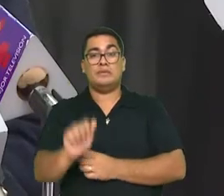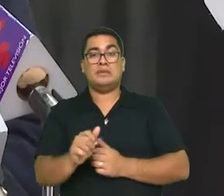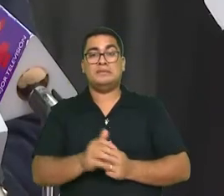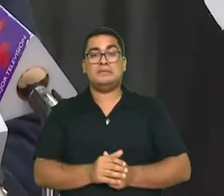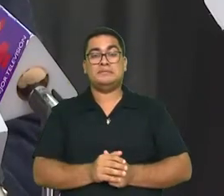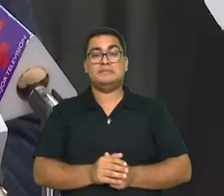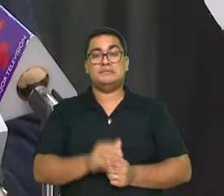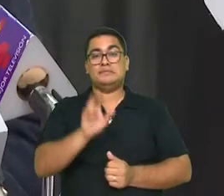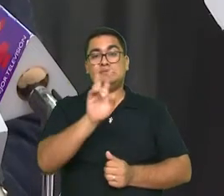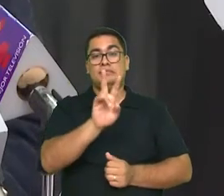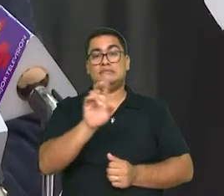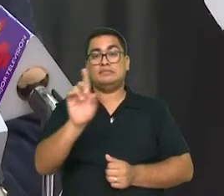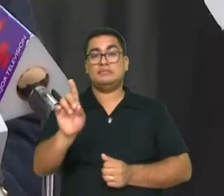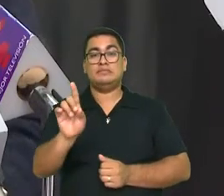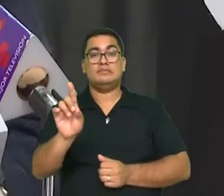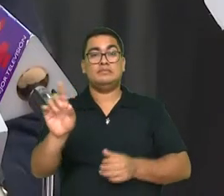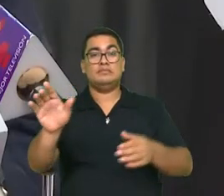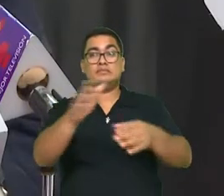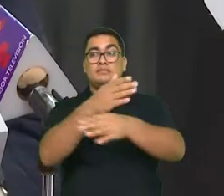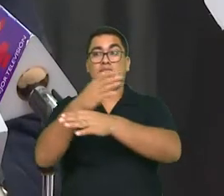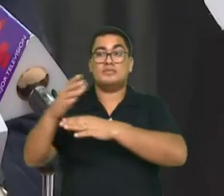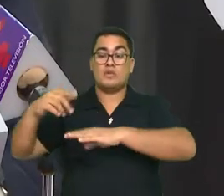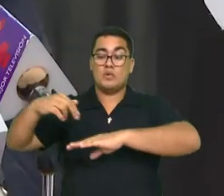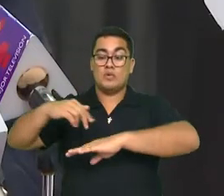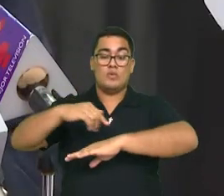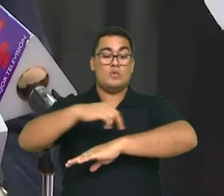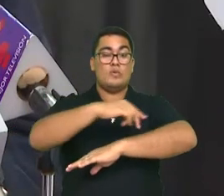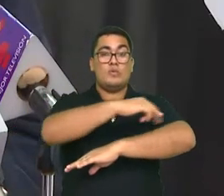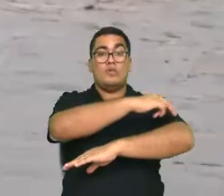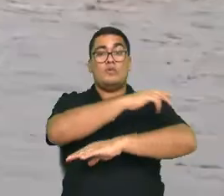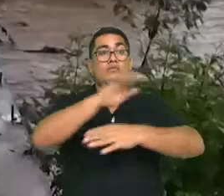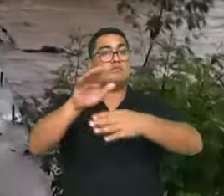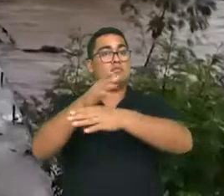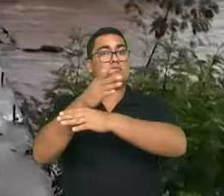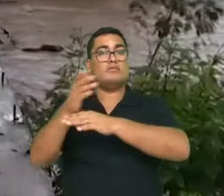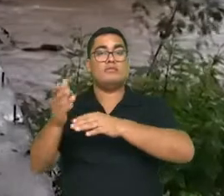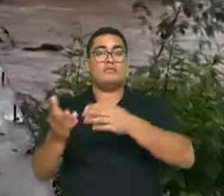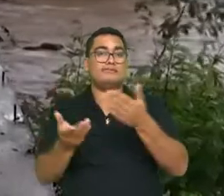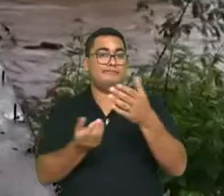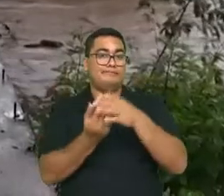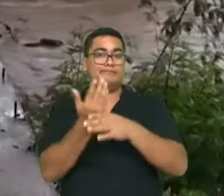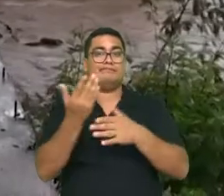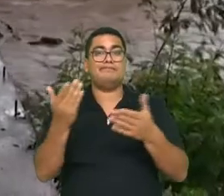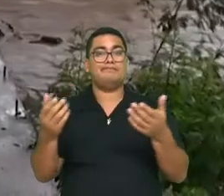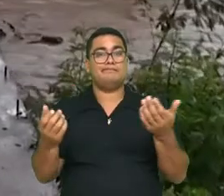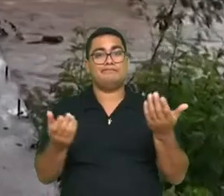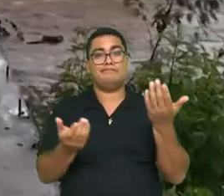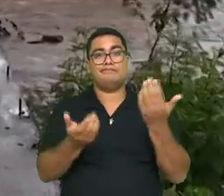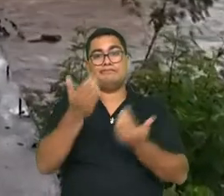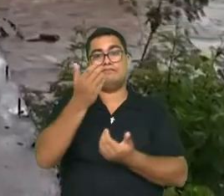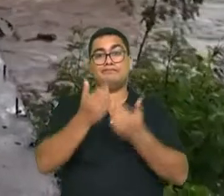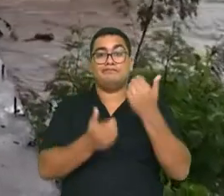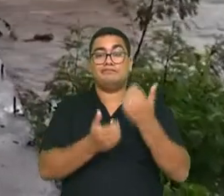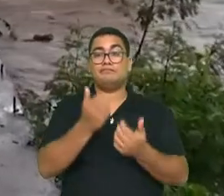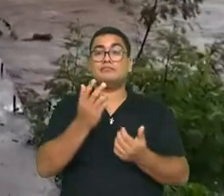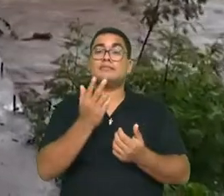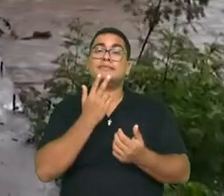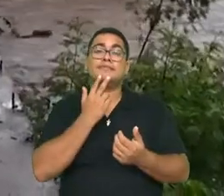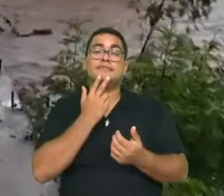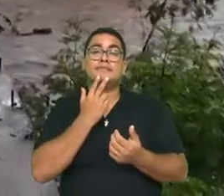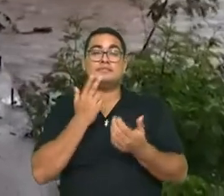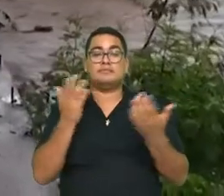y 21 tramos de caminos en las regiones productivas. Igualmente, no se reportan afectaciones en los corredores